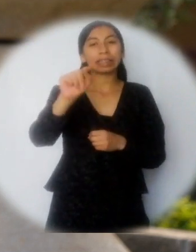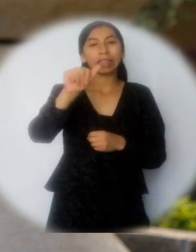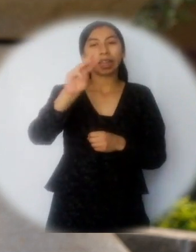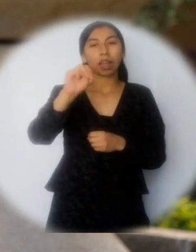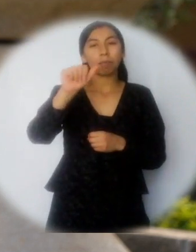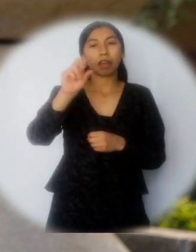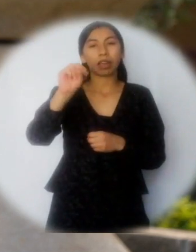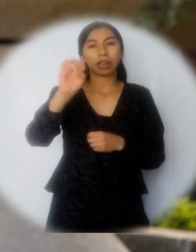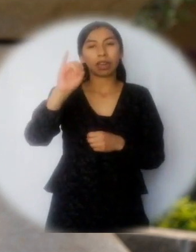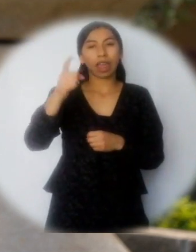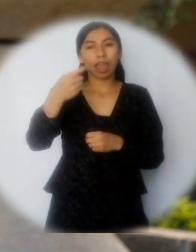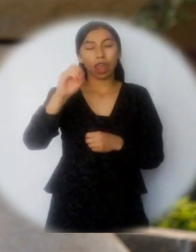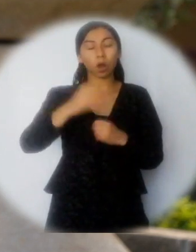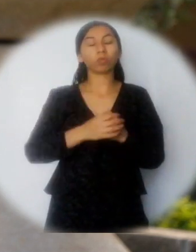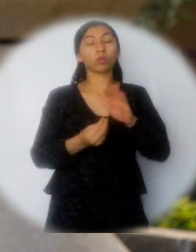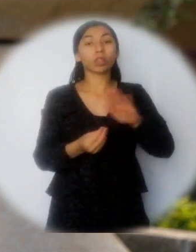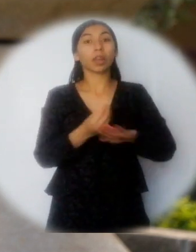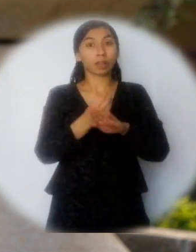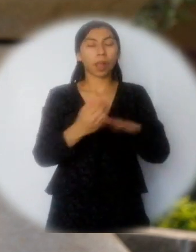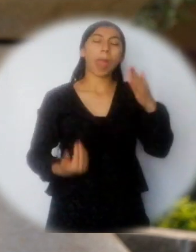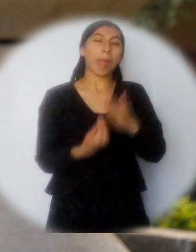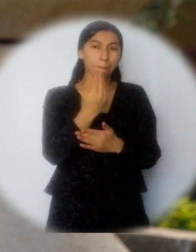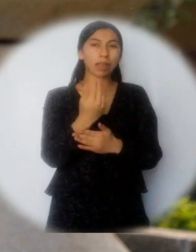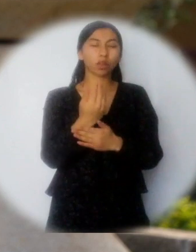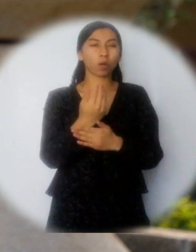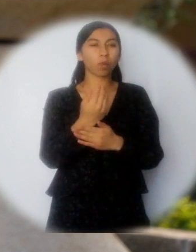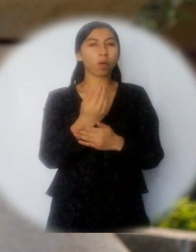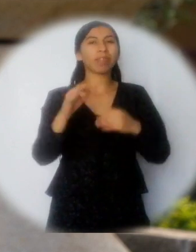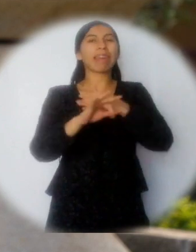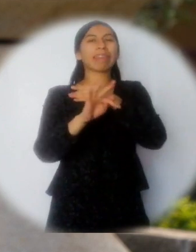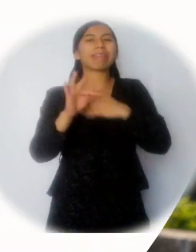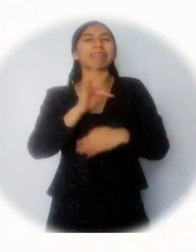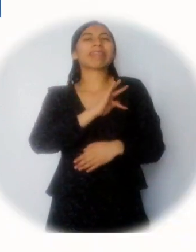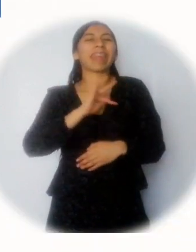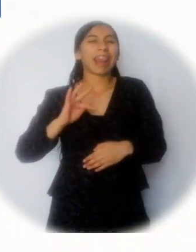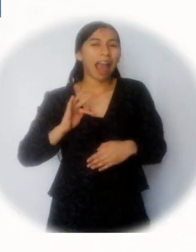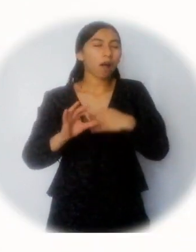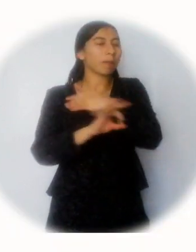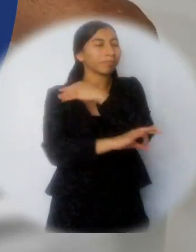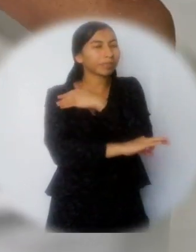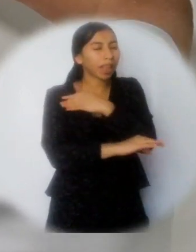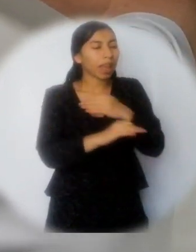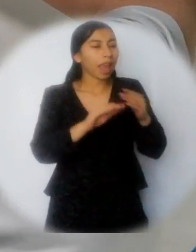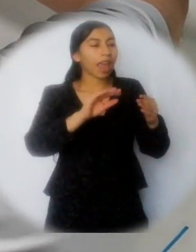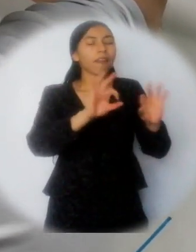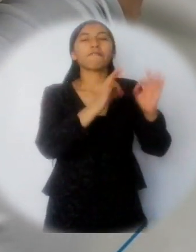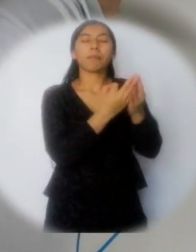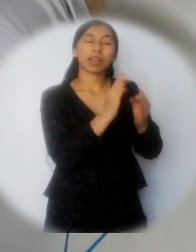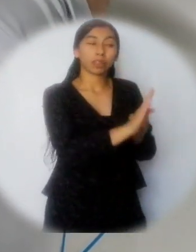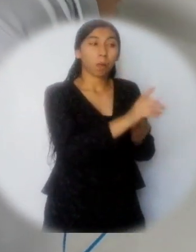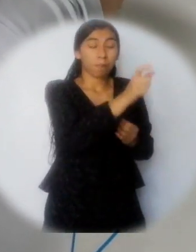la Unidad para las Víctimas inició el proceso de atención psicosocial a los familiares de los jóvenes asesinados. A través de